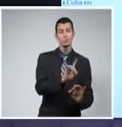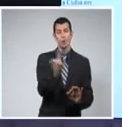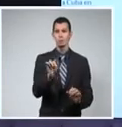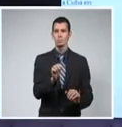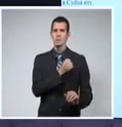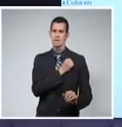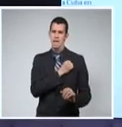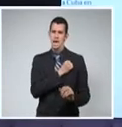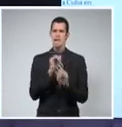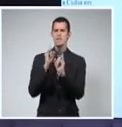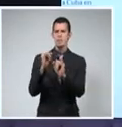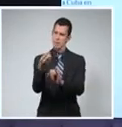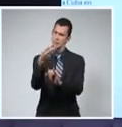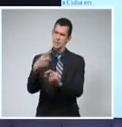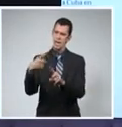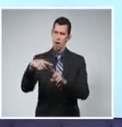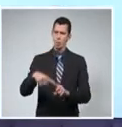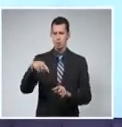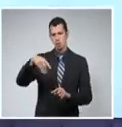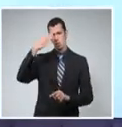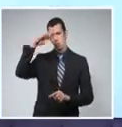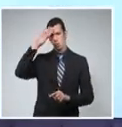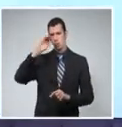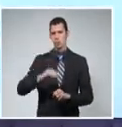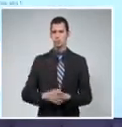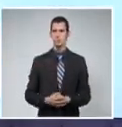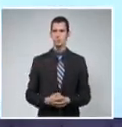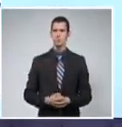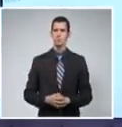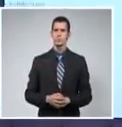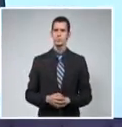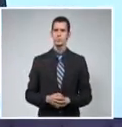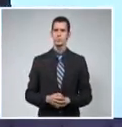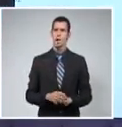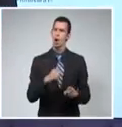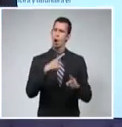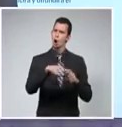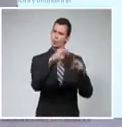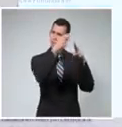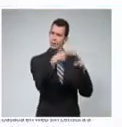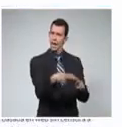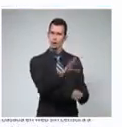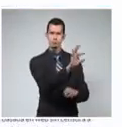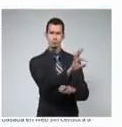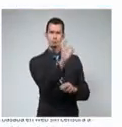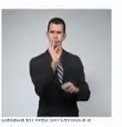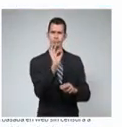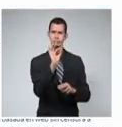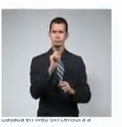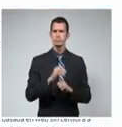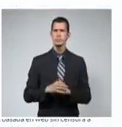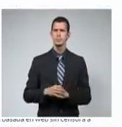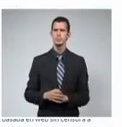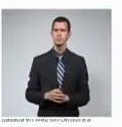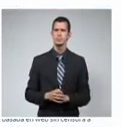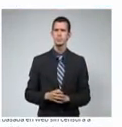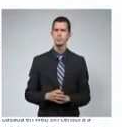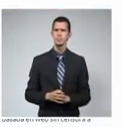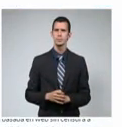$93,941. Otro ejemplo, vamos a ver este otro. Se llama, aquí está el nombre, Investigación